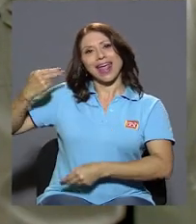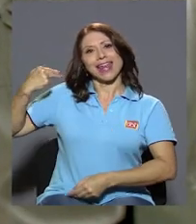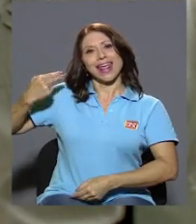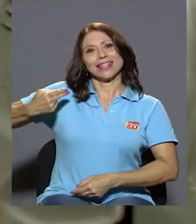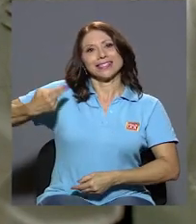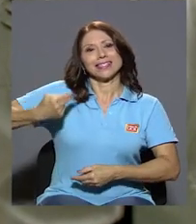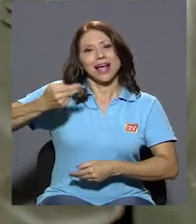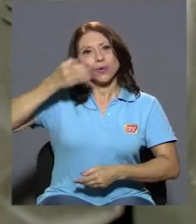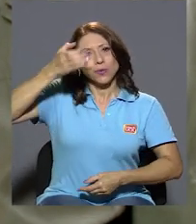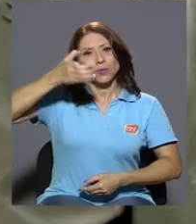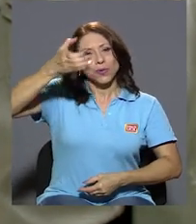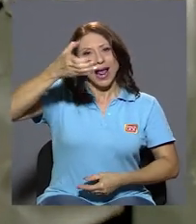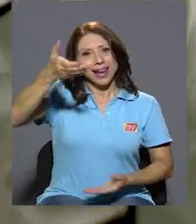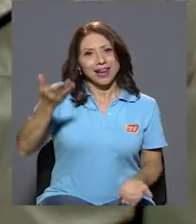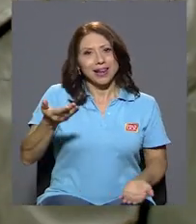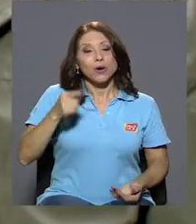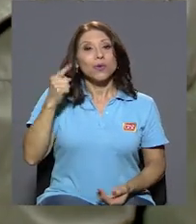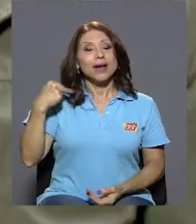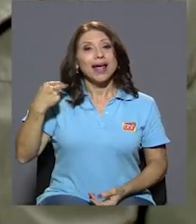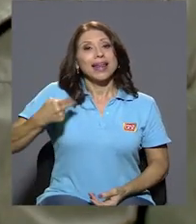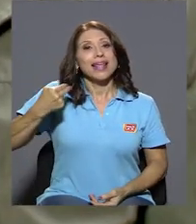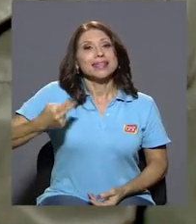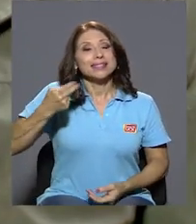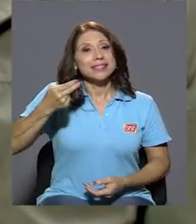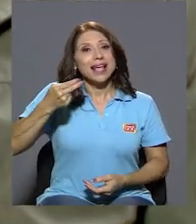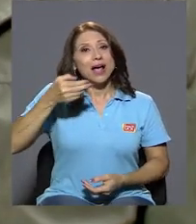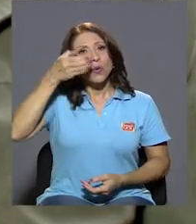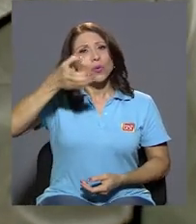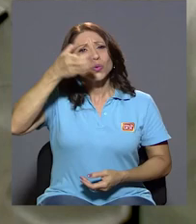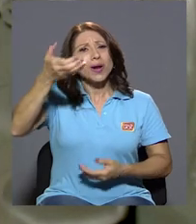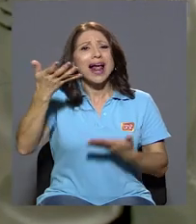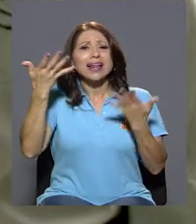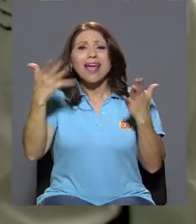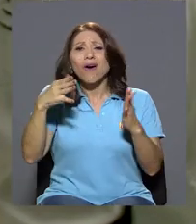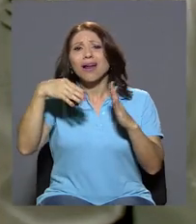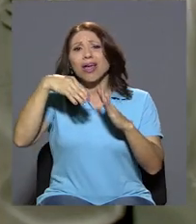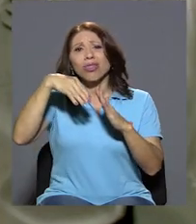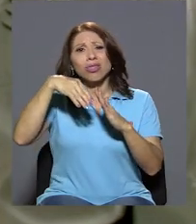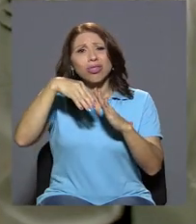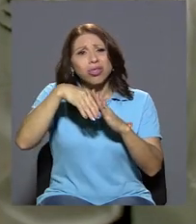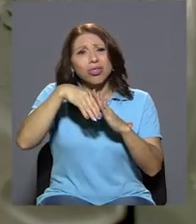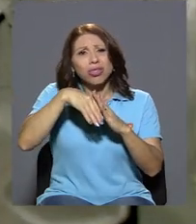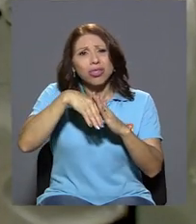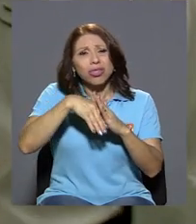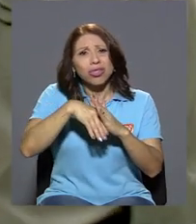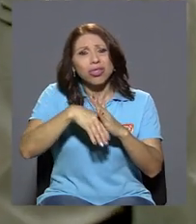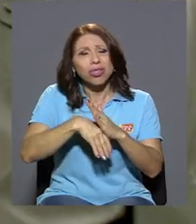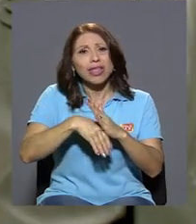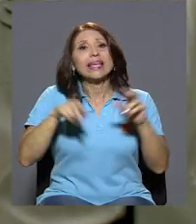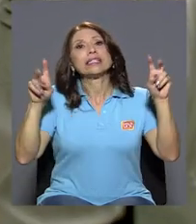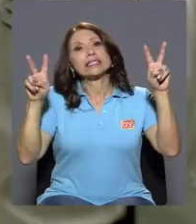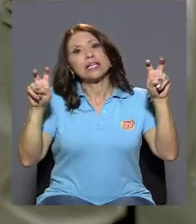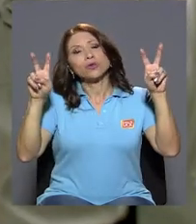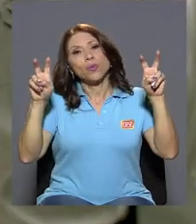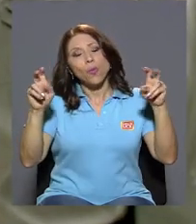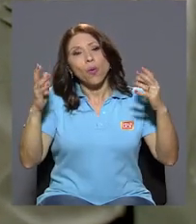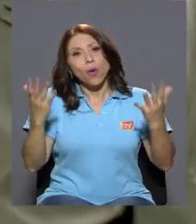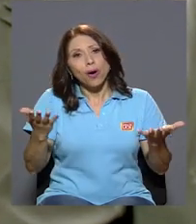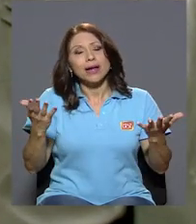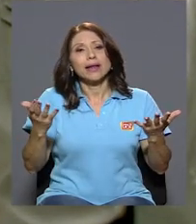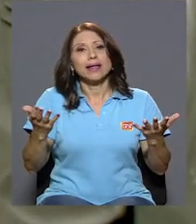cultural una herencia cultural de valorada completamente verdad se supone